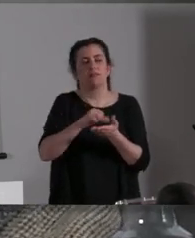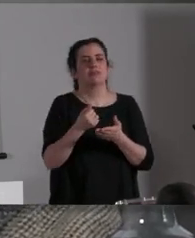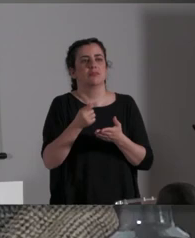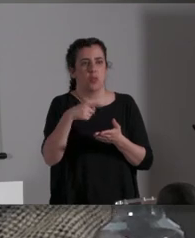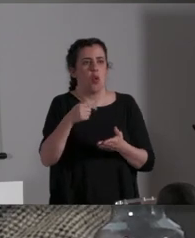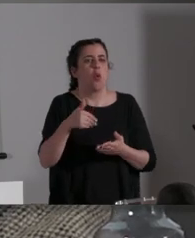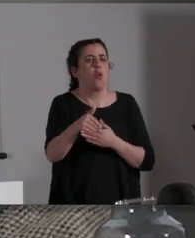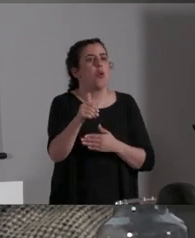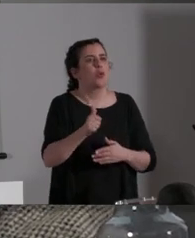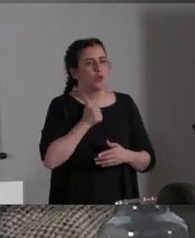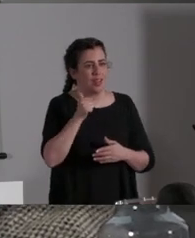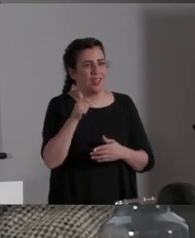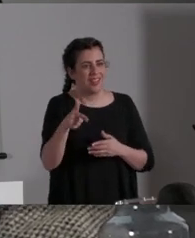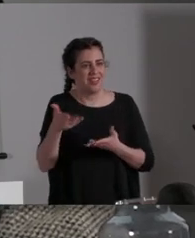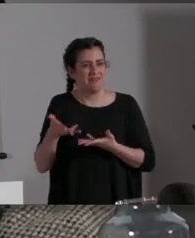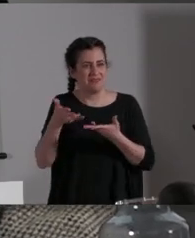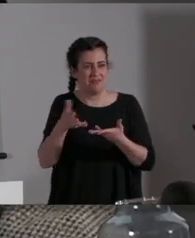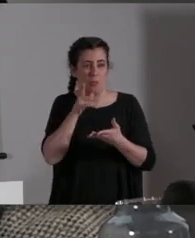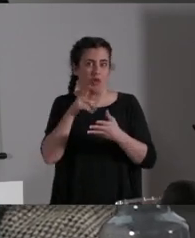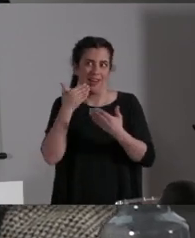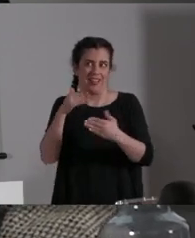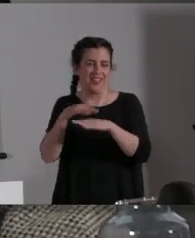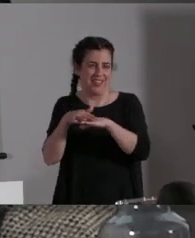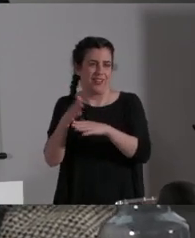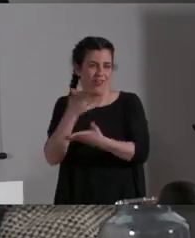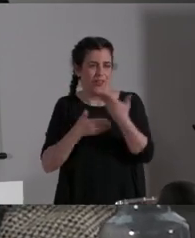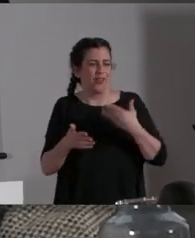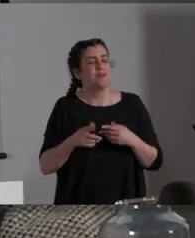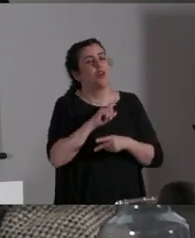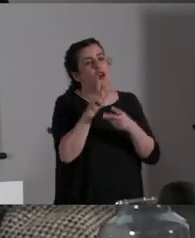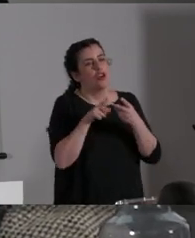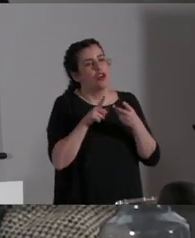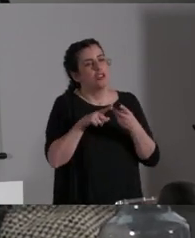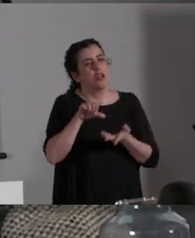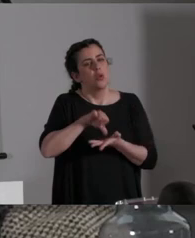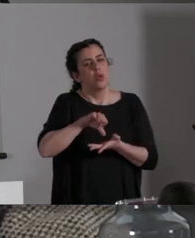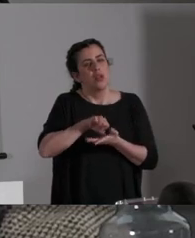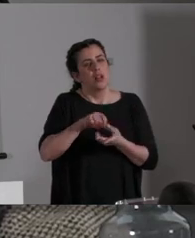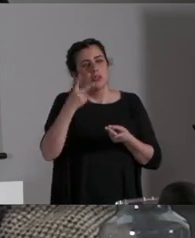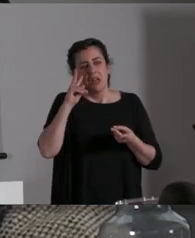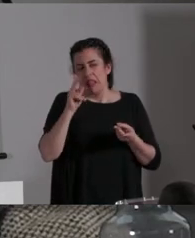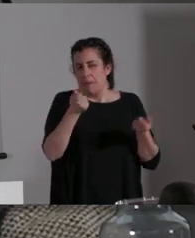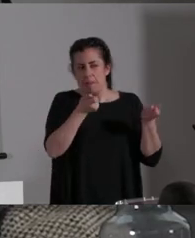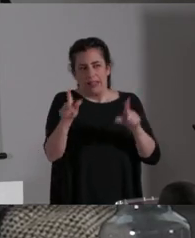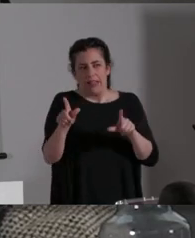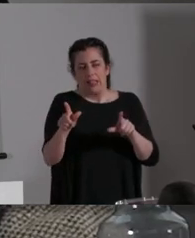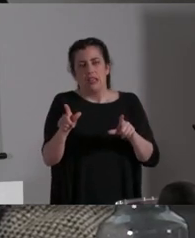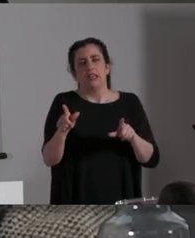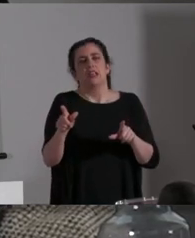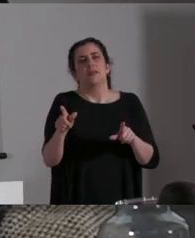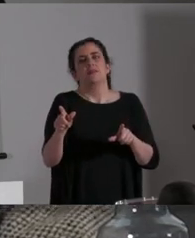nos presenten aquí, de hecho, gracias a esta red. Y otra de las ciudades que tiene otra experiencia similar